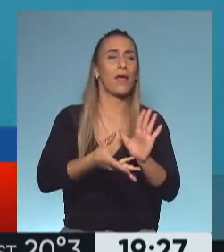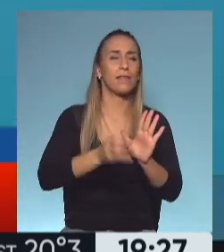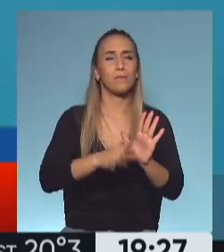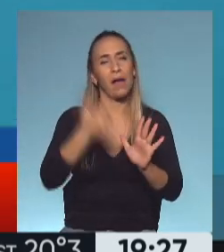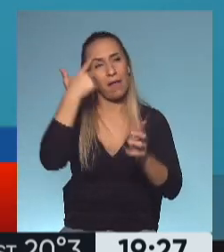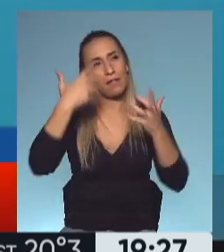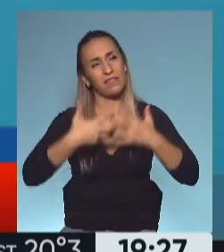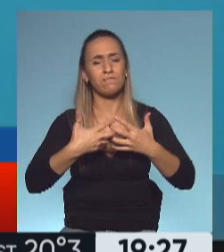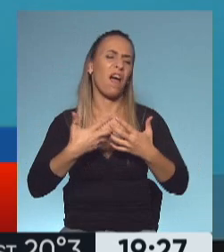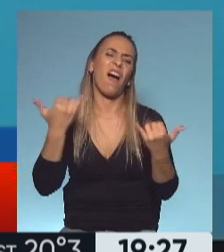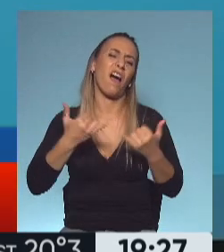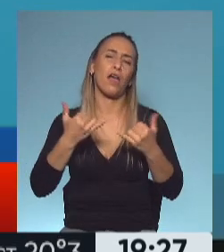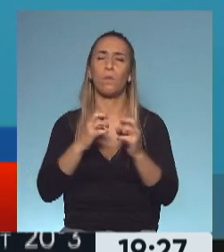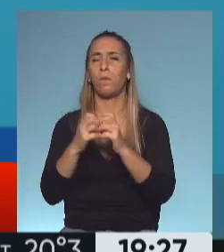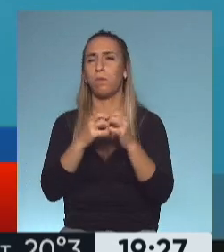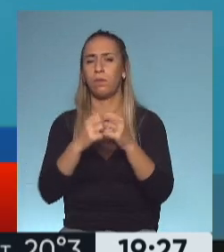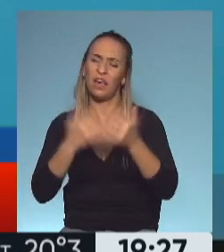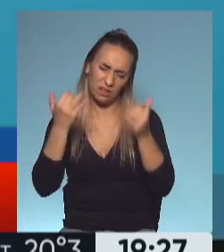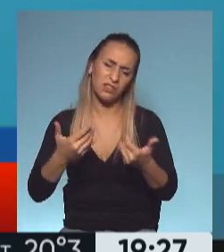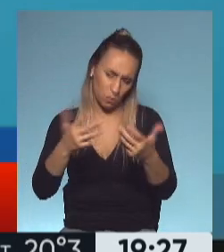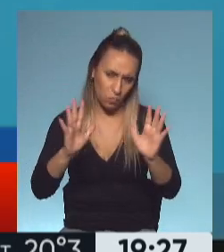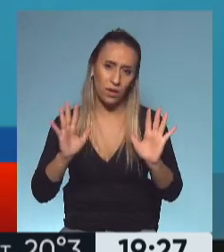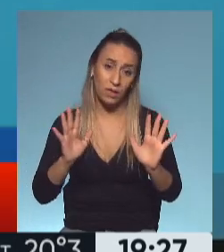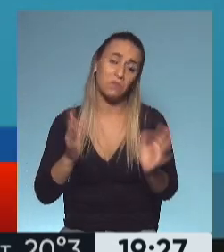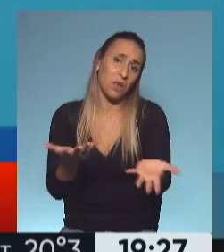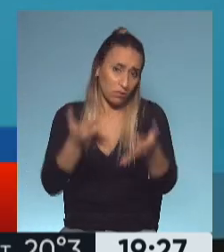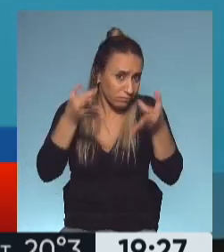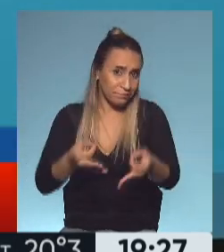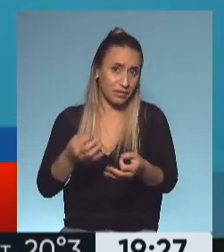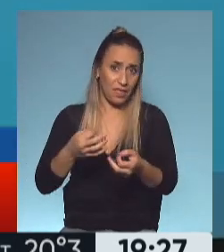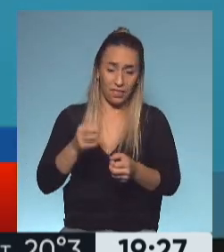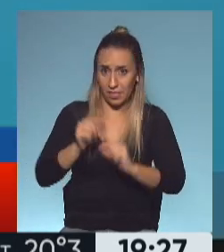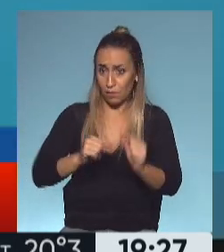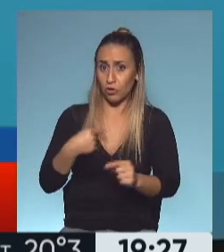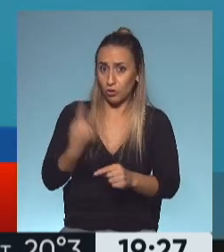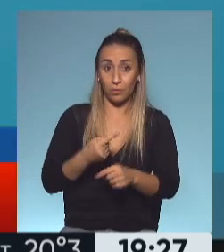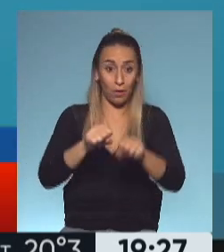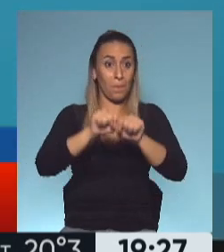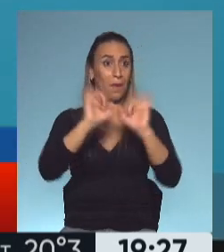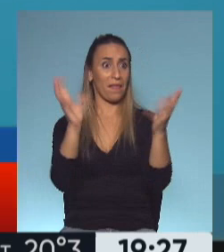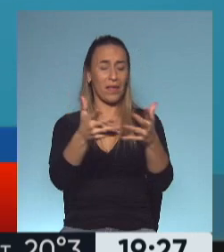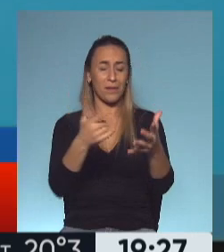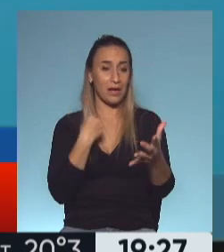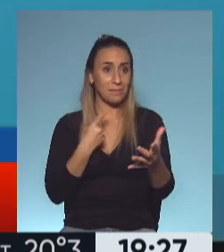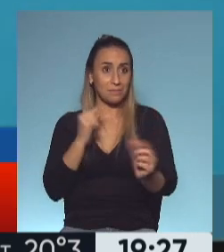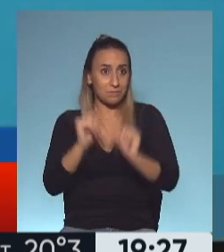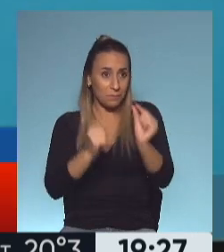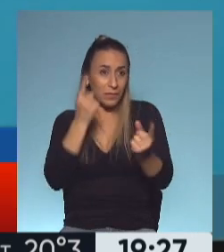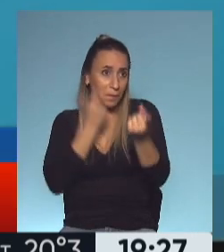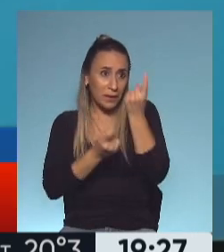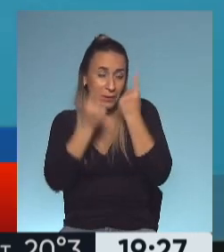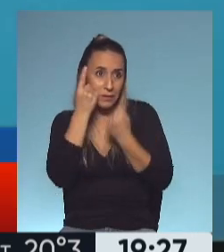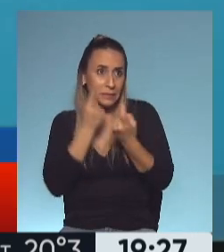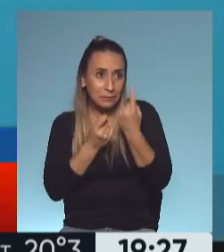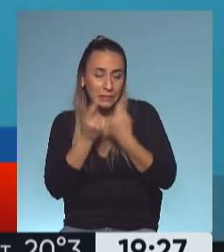muchas discusiones para dar porque vamos aprendiendo todos los días con la pandemia, pero quiero decir que la